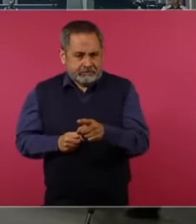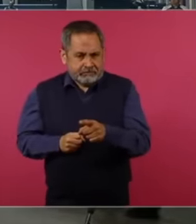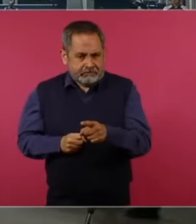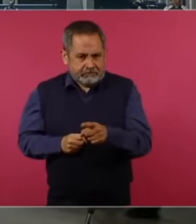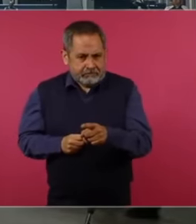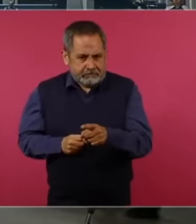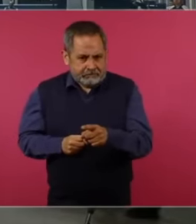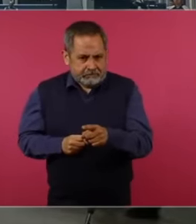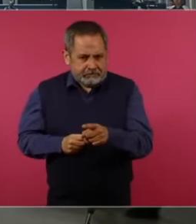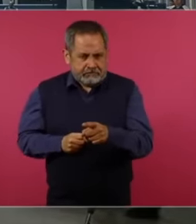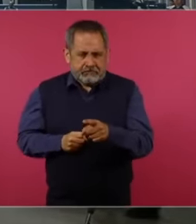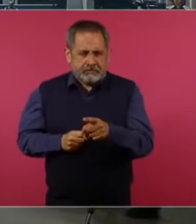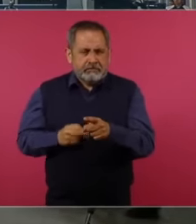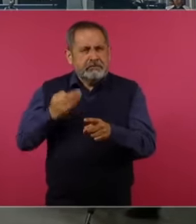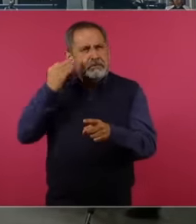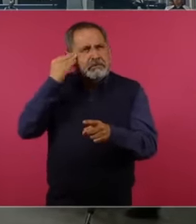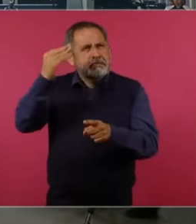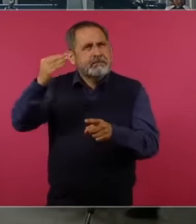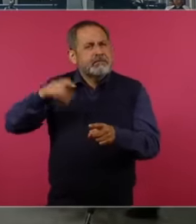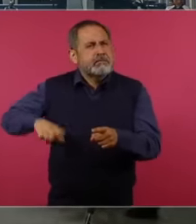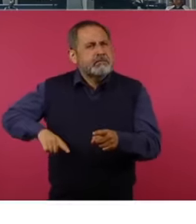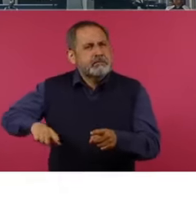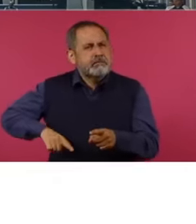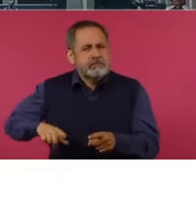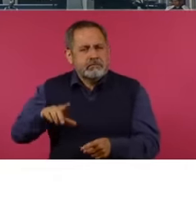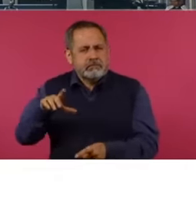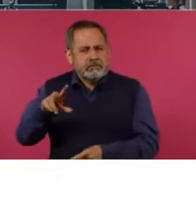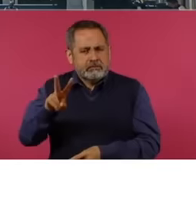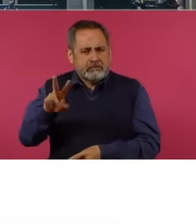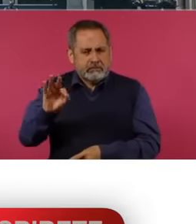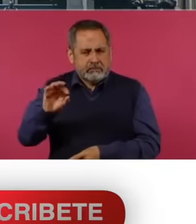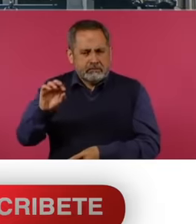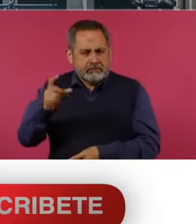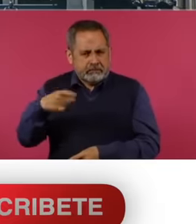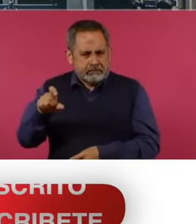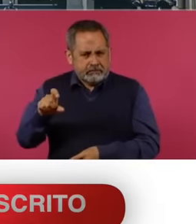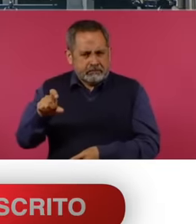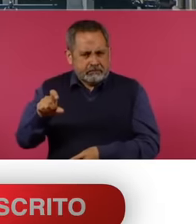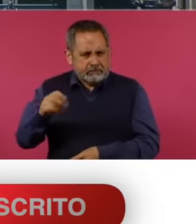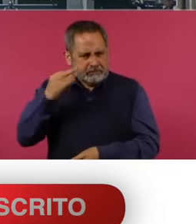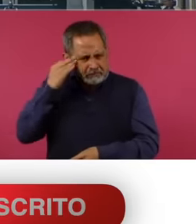fue durante el gobierno de Fox,